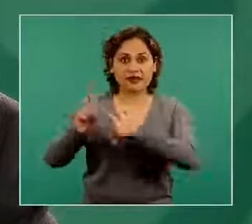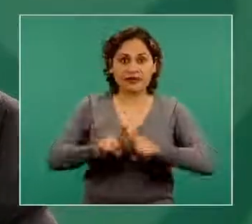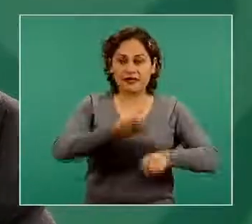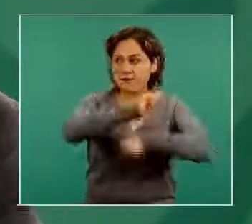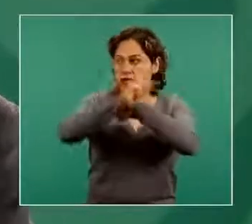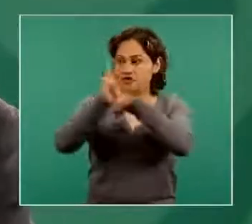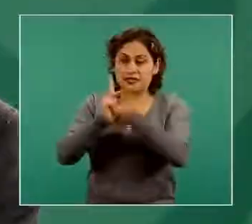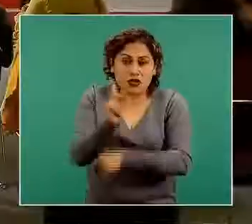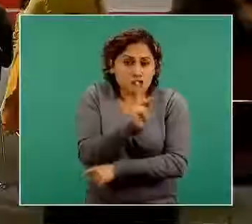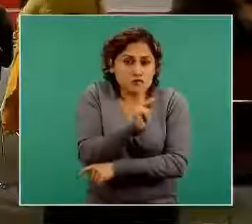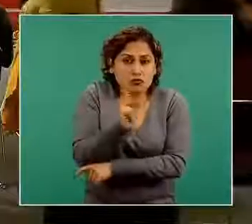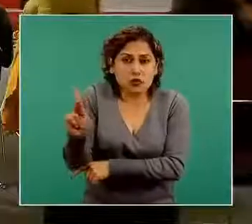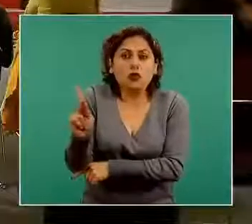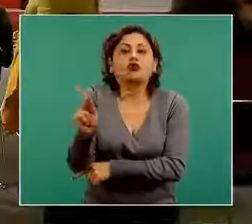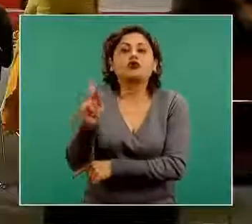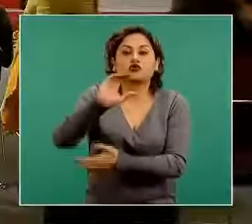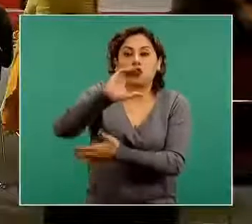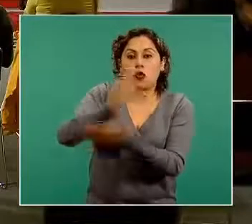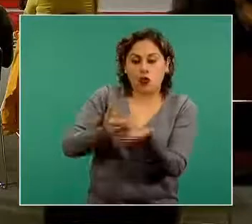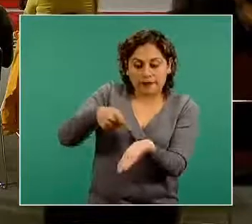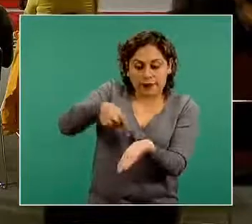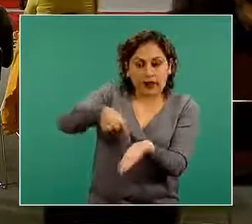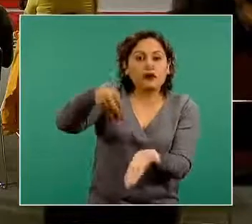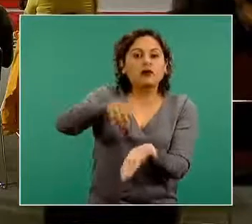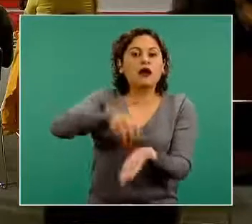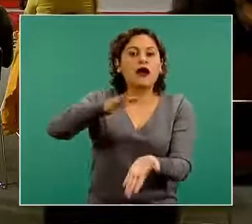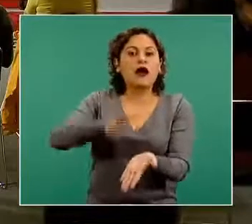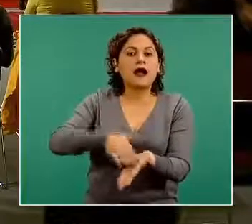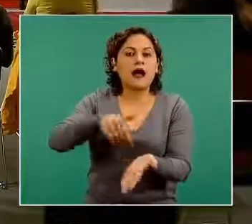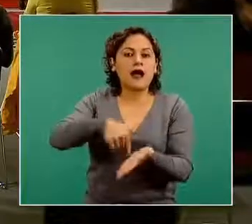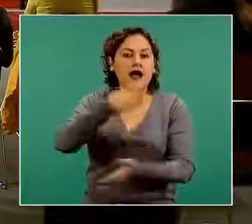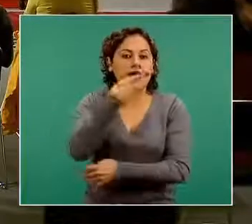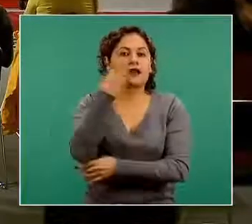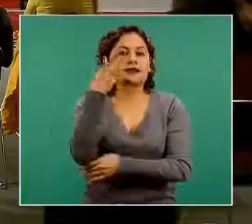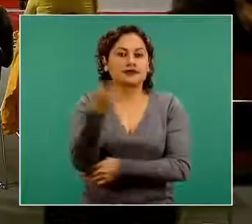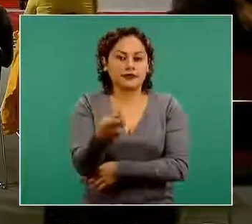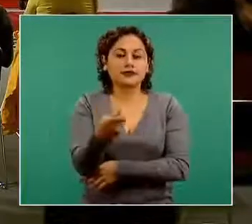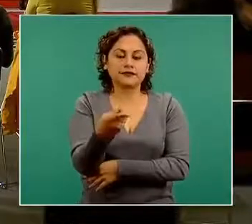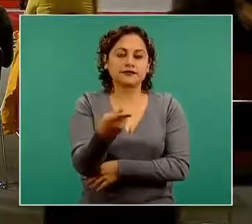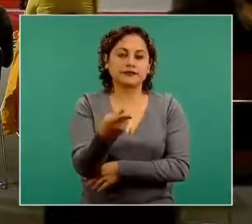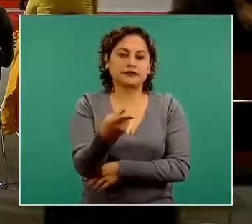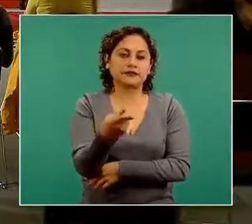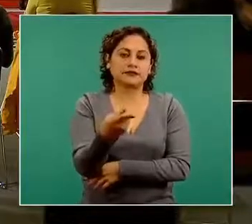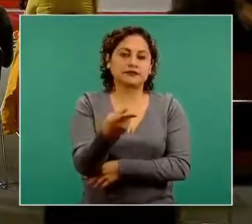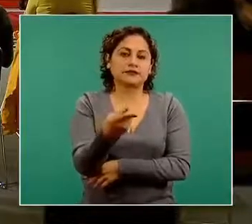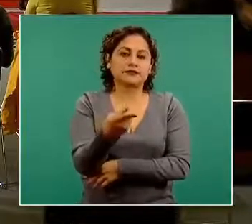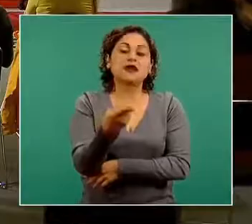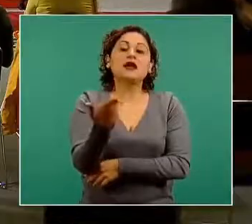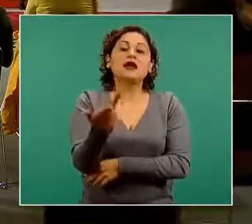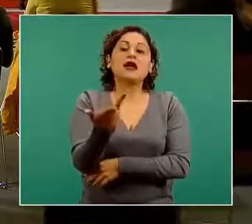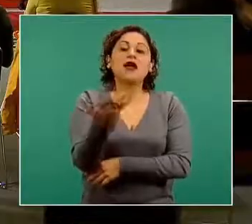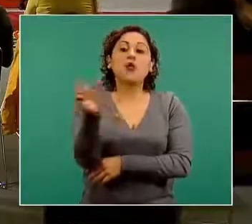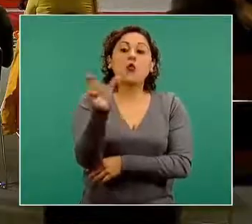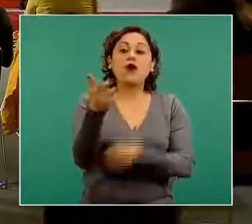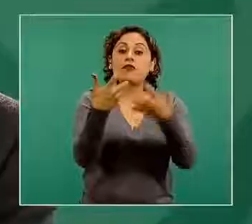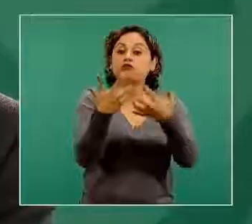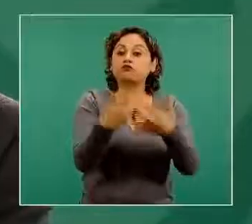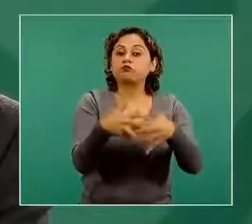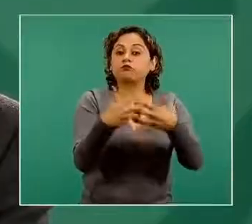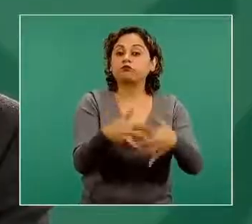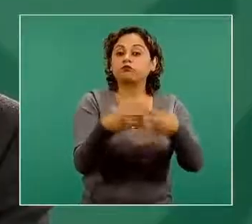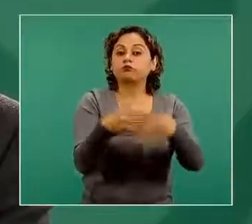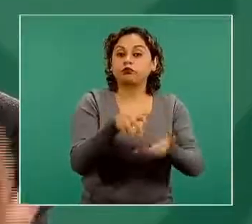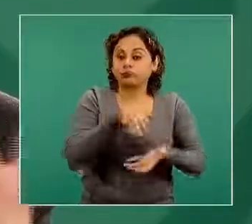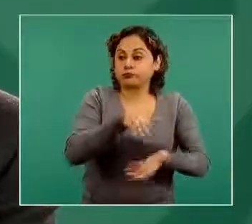países, existe una cláusula estándar que indica que las condiciones de producción pueden